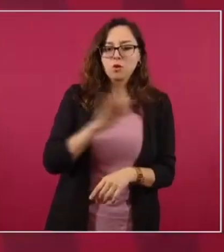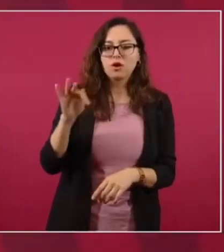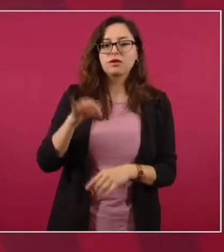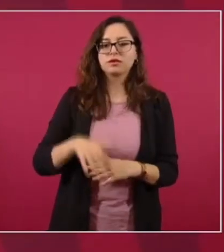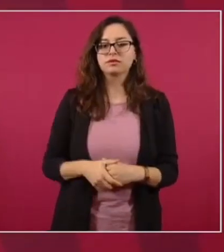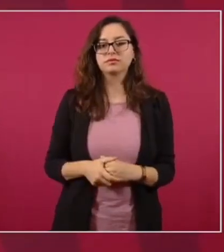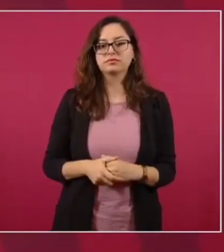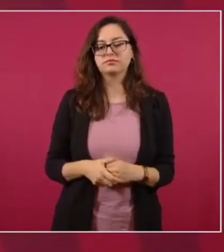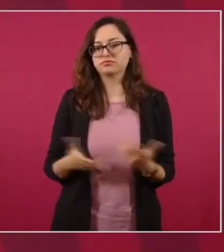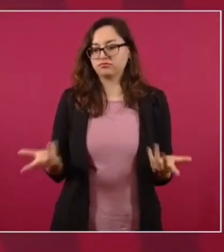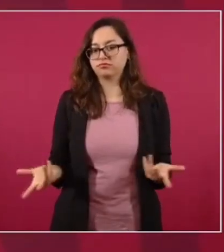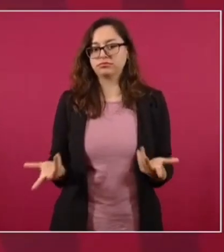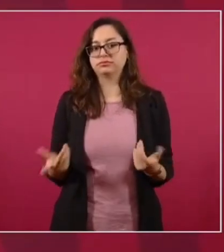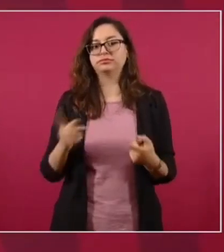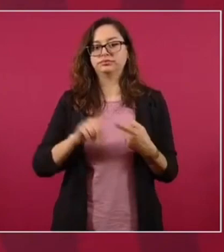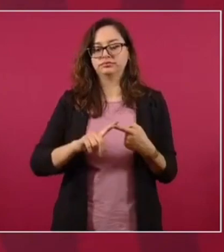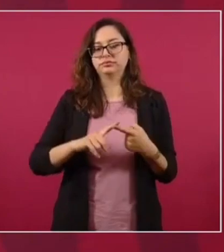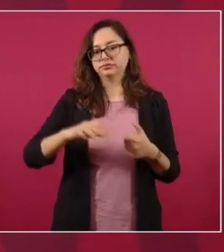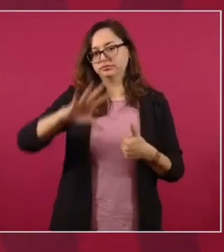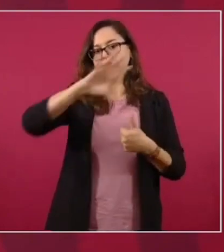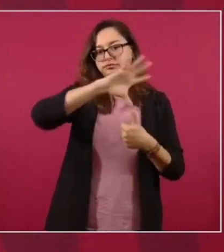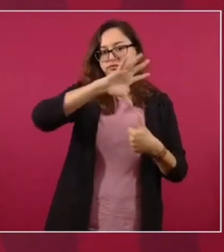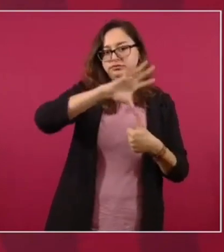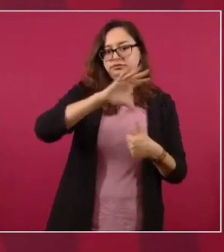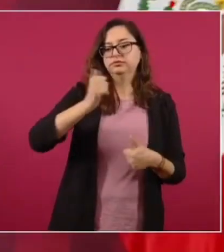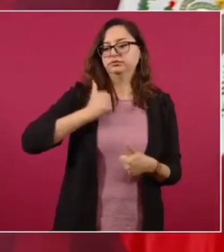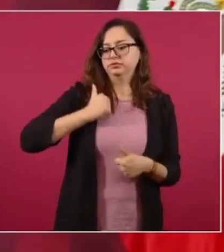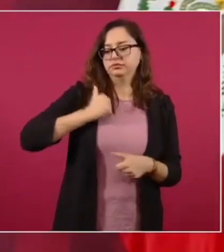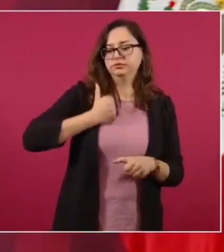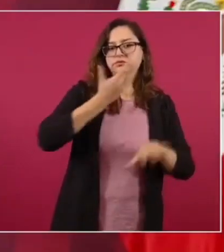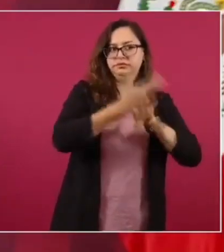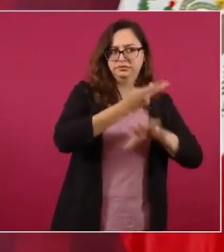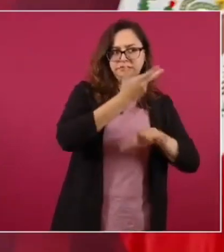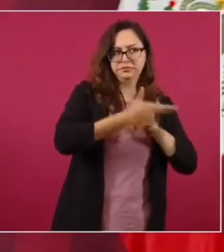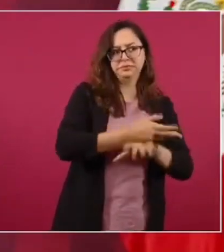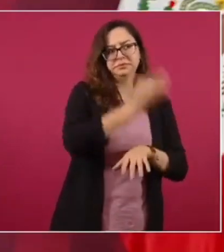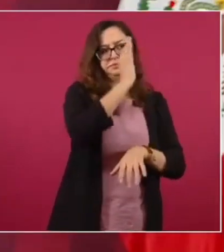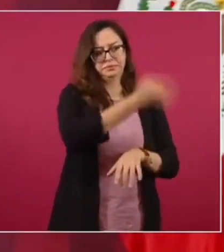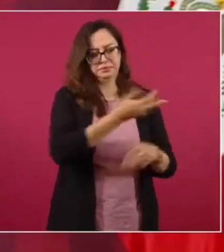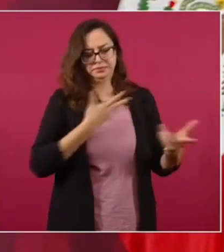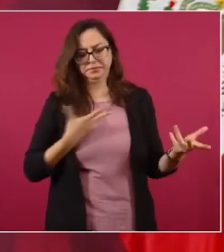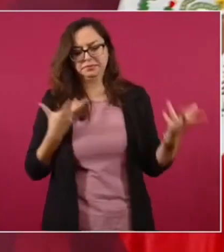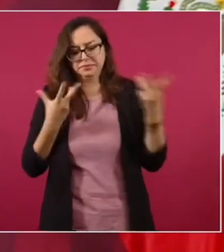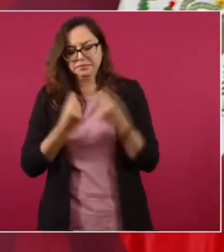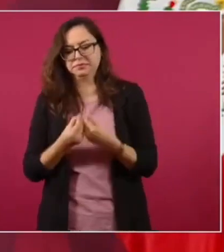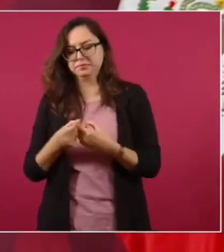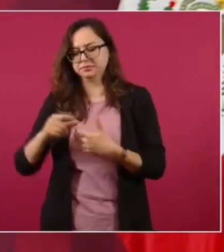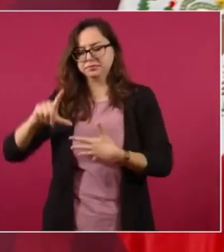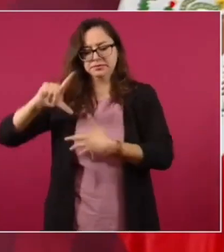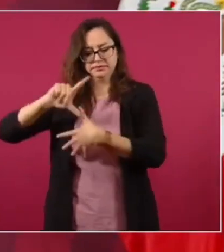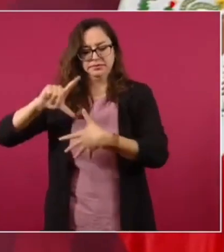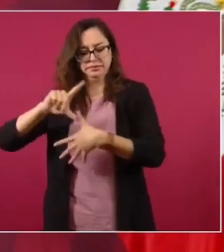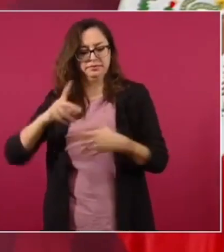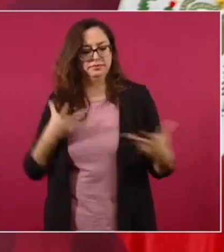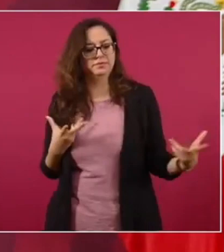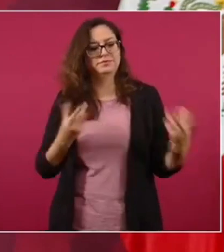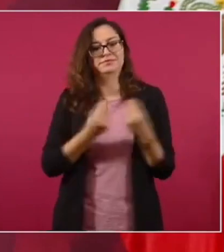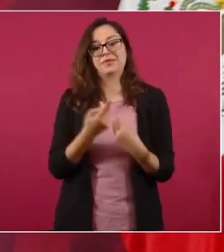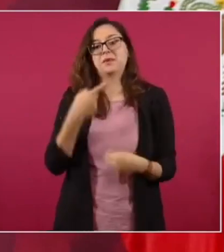pero incluyendo a Canadá y a Estados Unidos, y eso depende de un cambio completo de política.